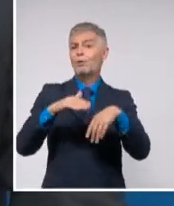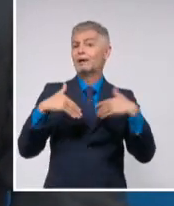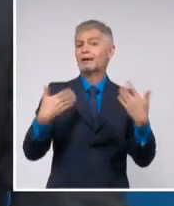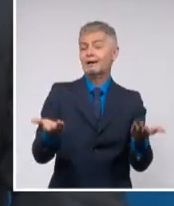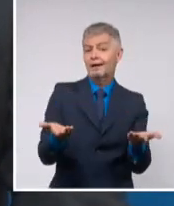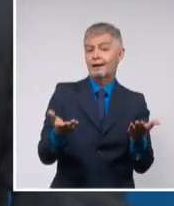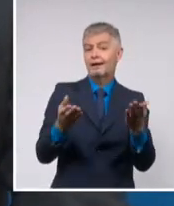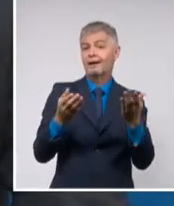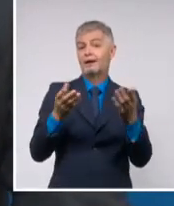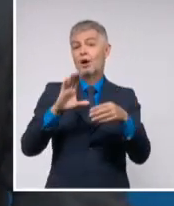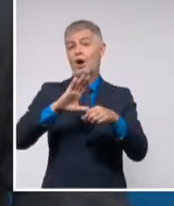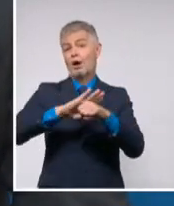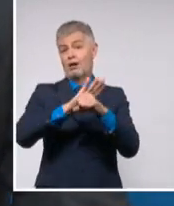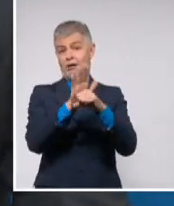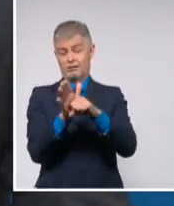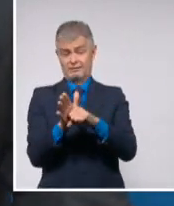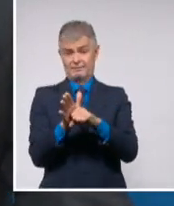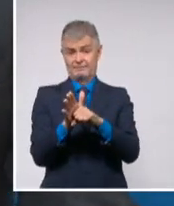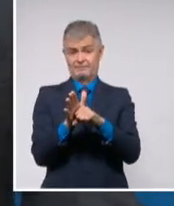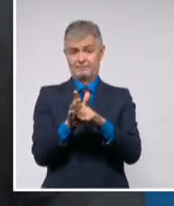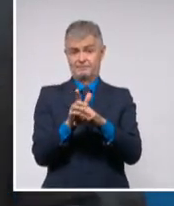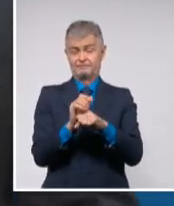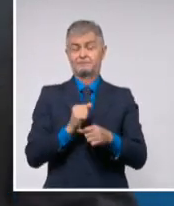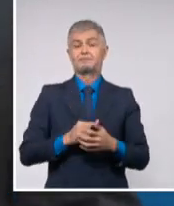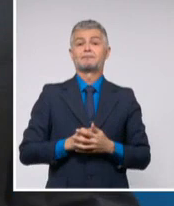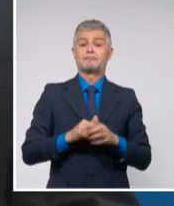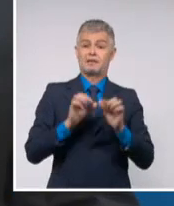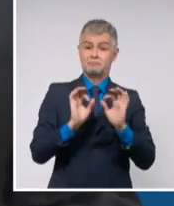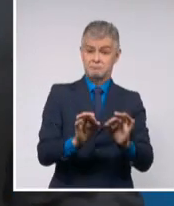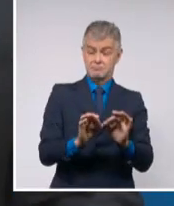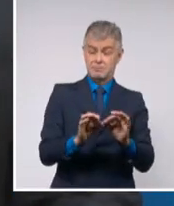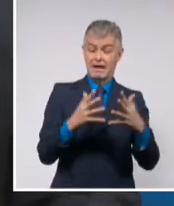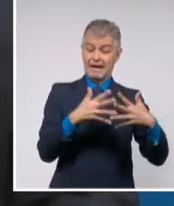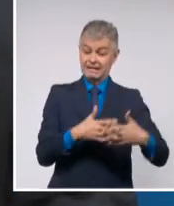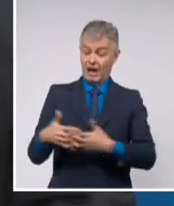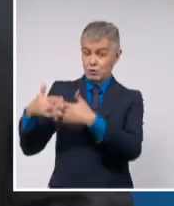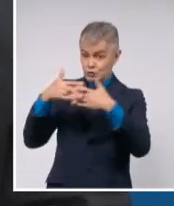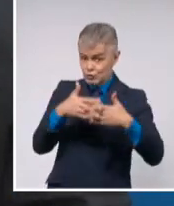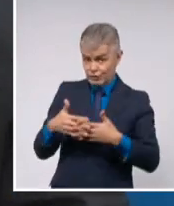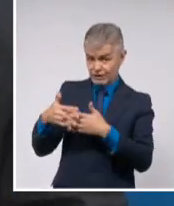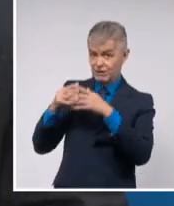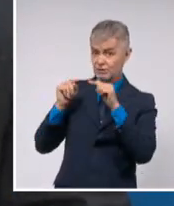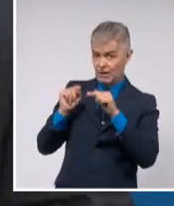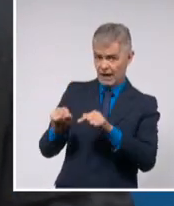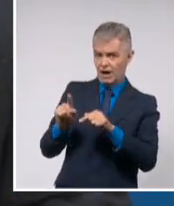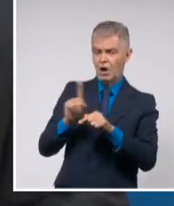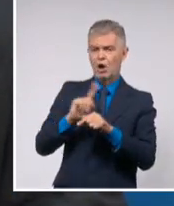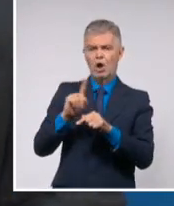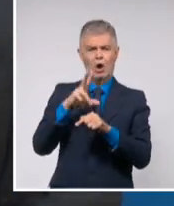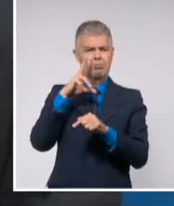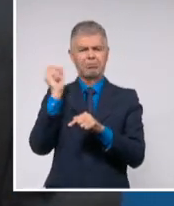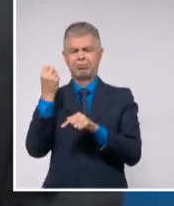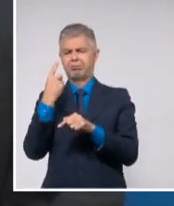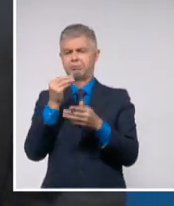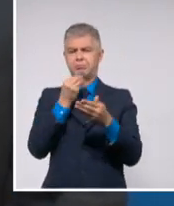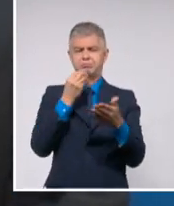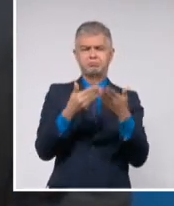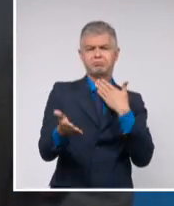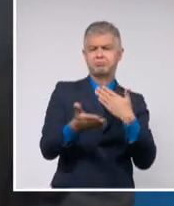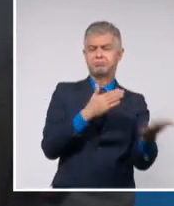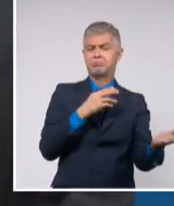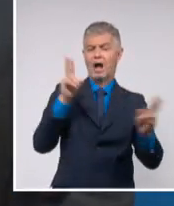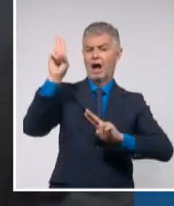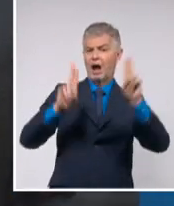devastadora COVID-19. Estados Unidos desconoce importantes acuerdos en